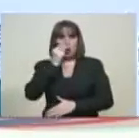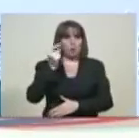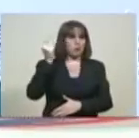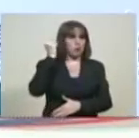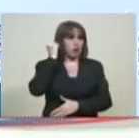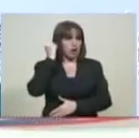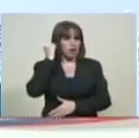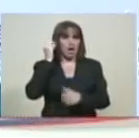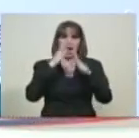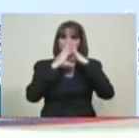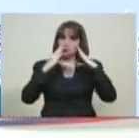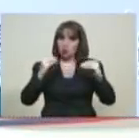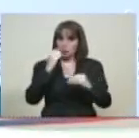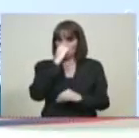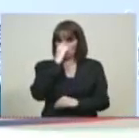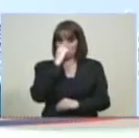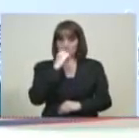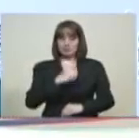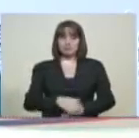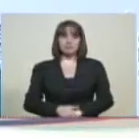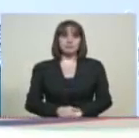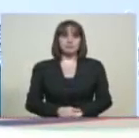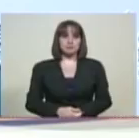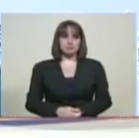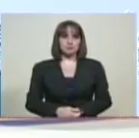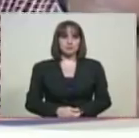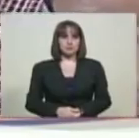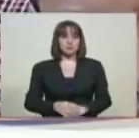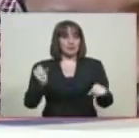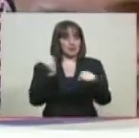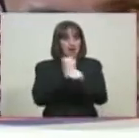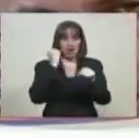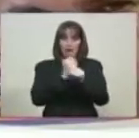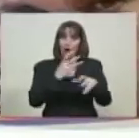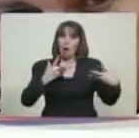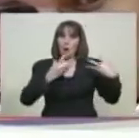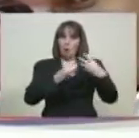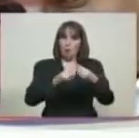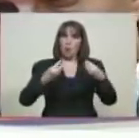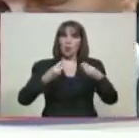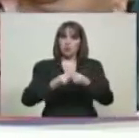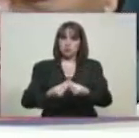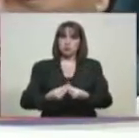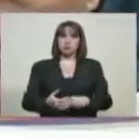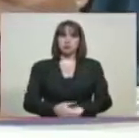a todas las gobernadoras trabajo en conjunto